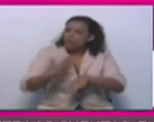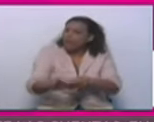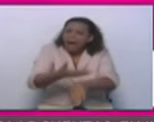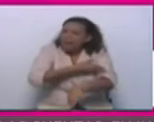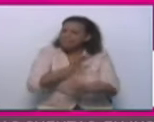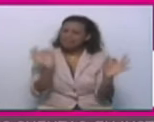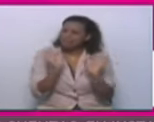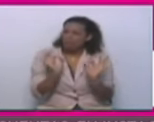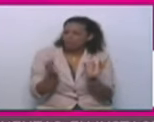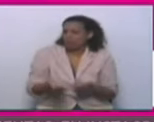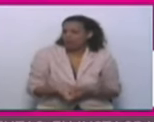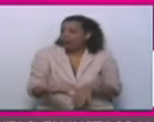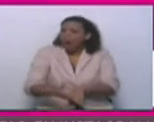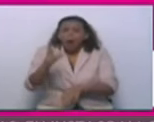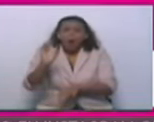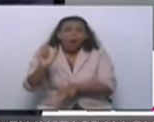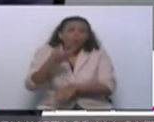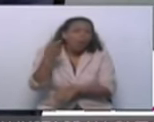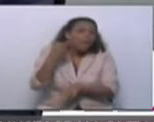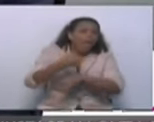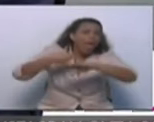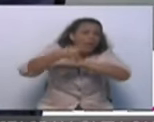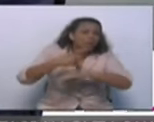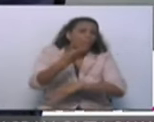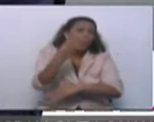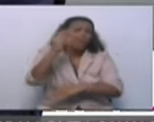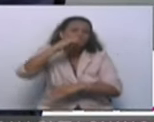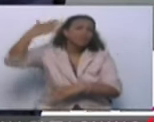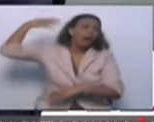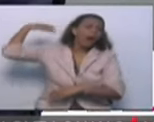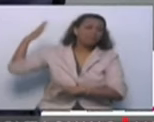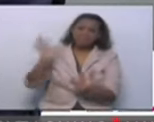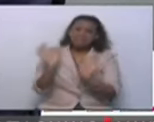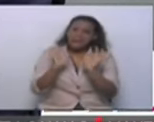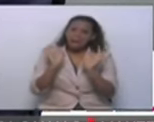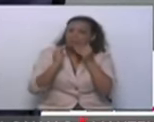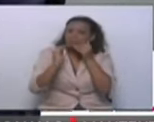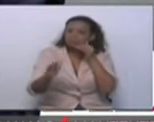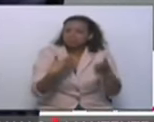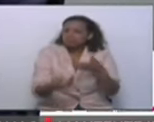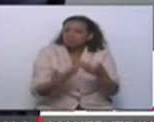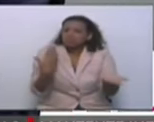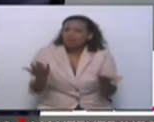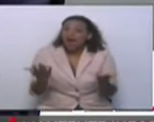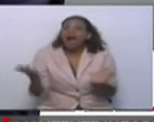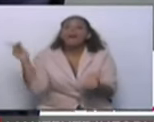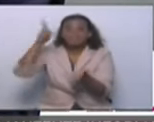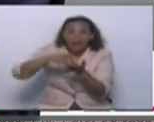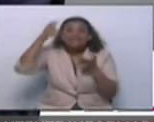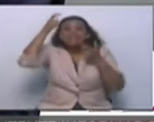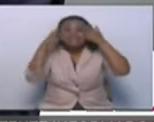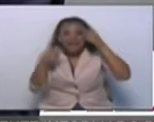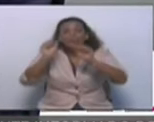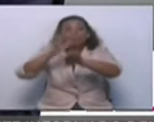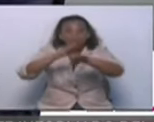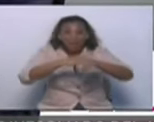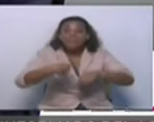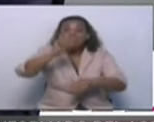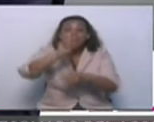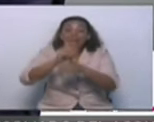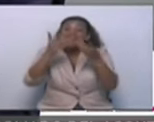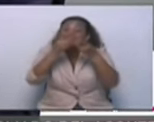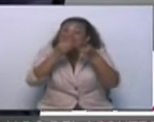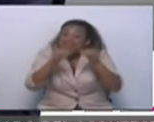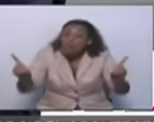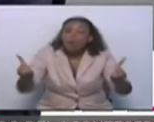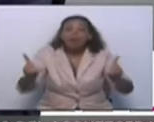antes. Las oligarquías nunca lo habían hecho. Tuvo que venir el comandante Chávez. Chávez fue el gran